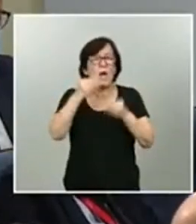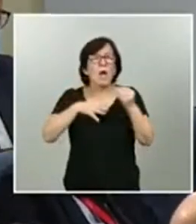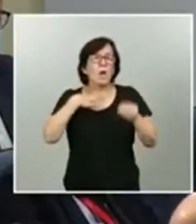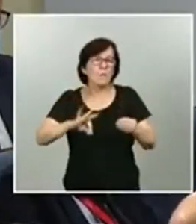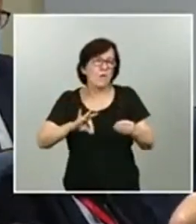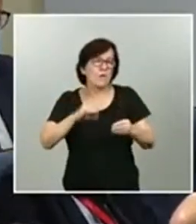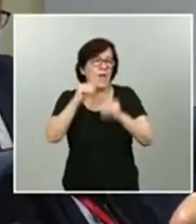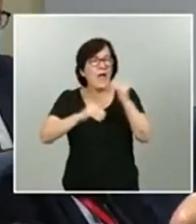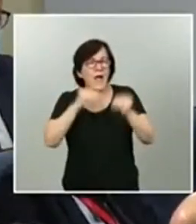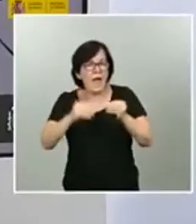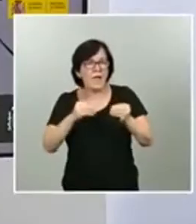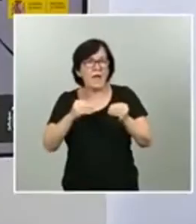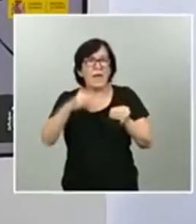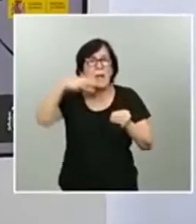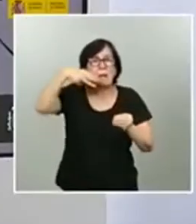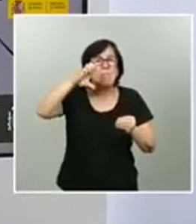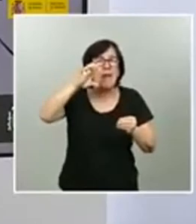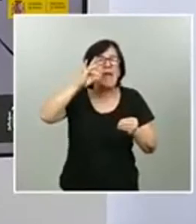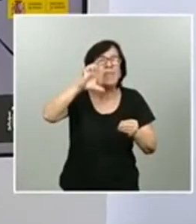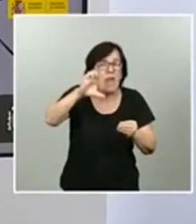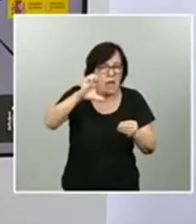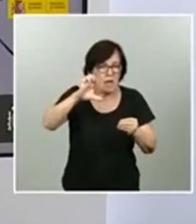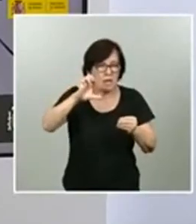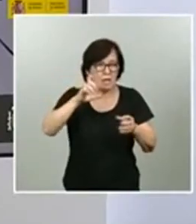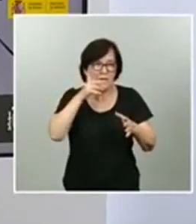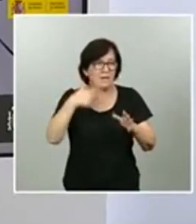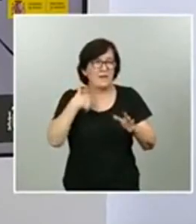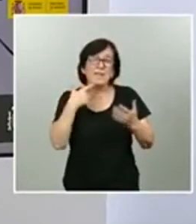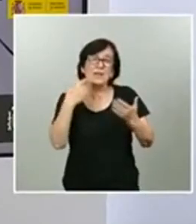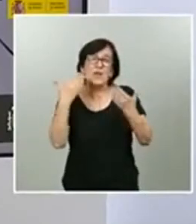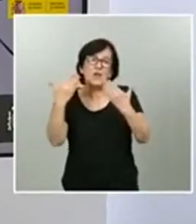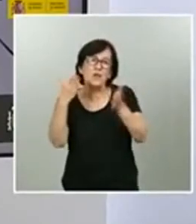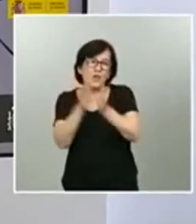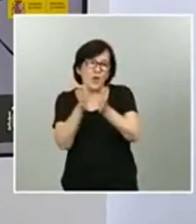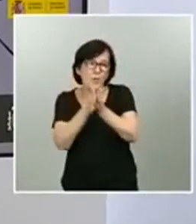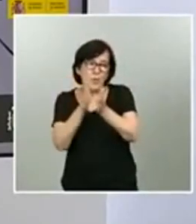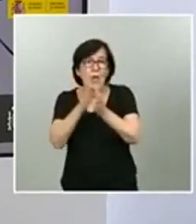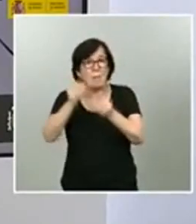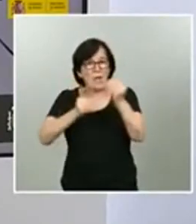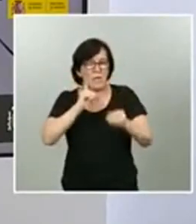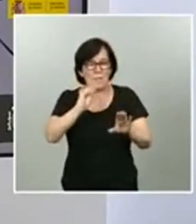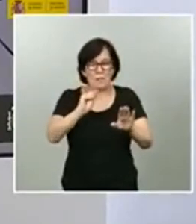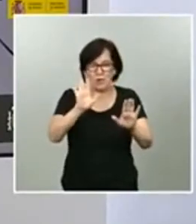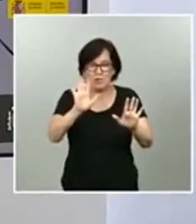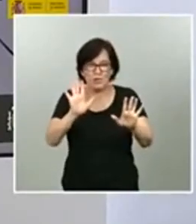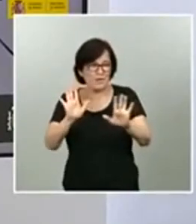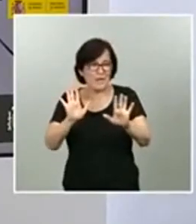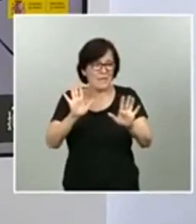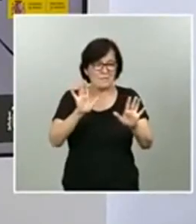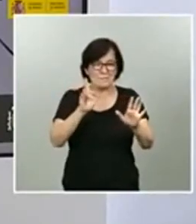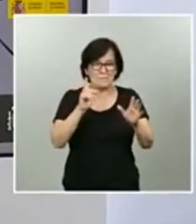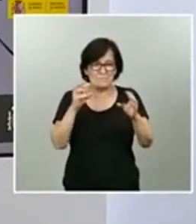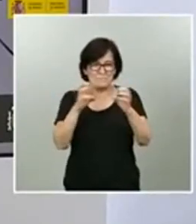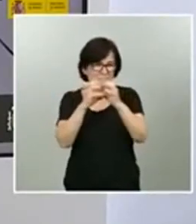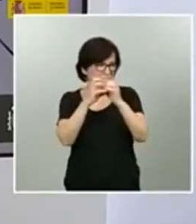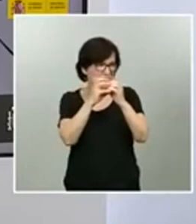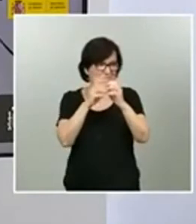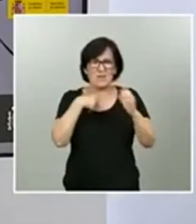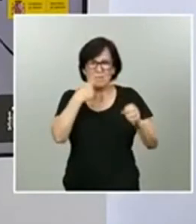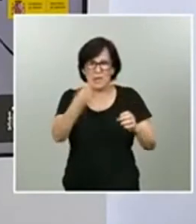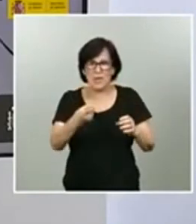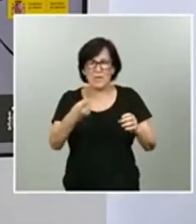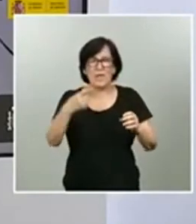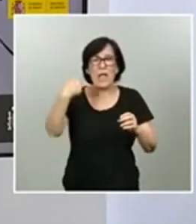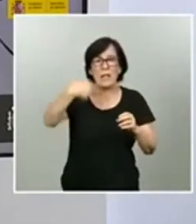del MEDE. A ver, no, yo estaba dando las gracias al compañero por no hacer la pregunta. No. Bueno, teniendo en cuenta lo que ha dicho el presidente Sánchez,